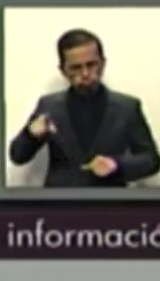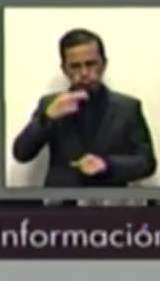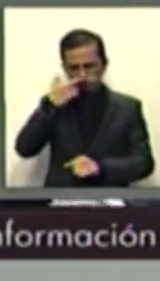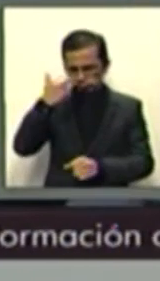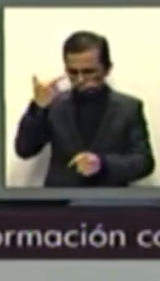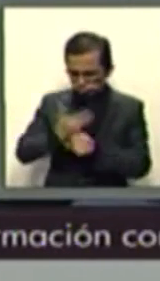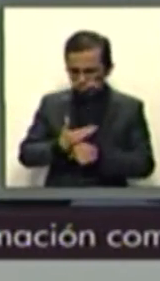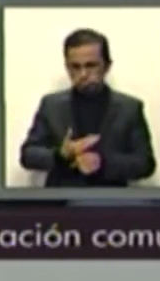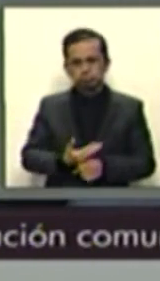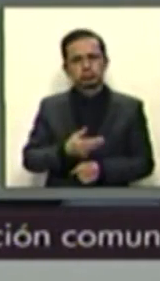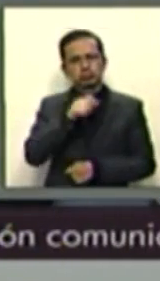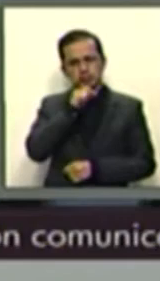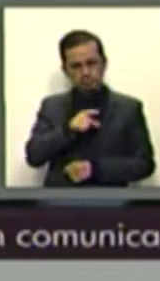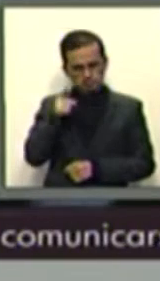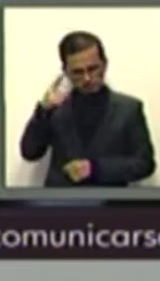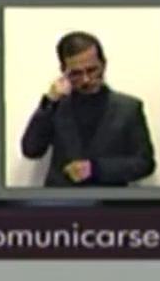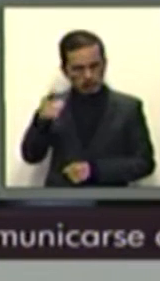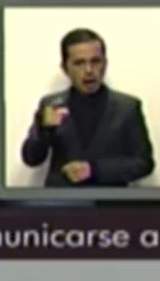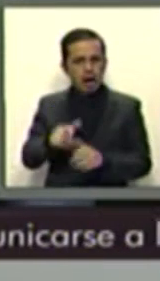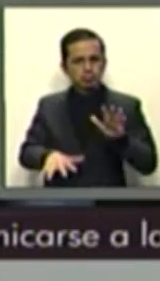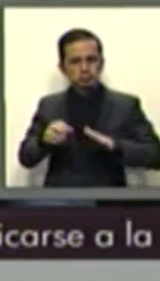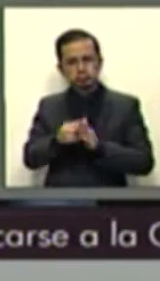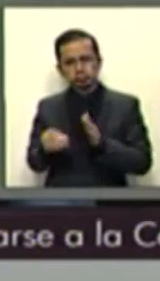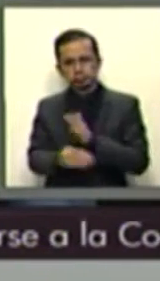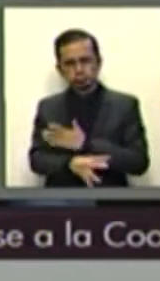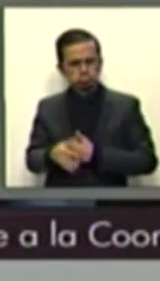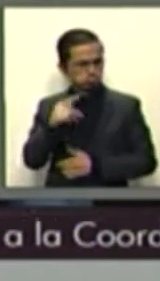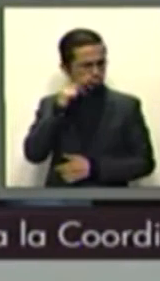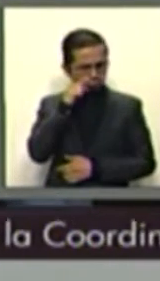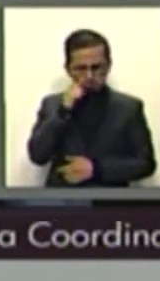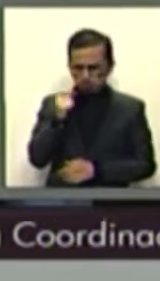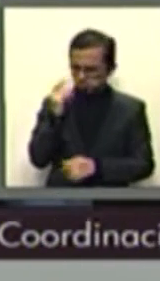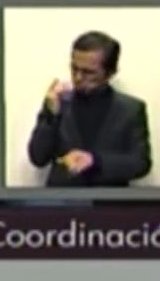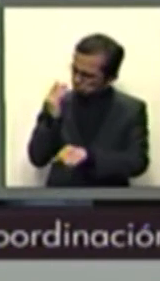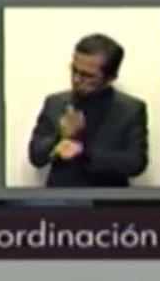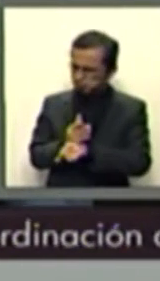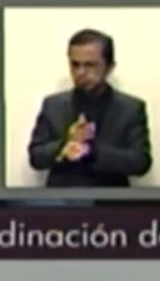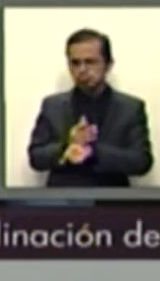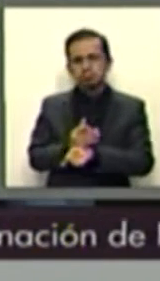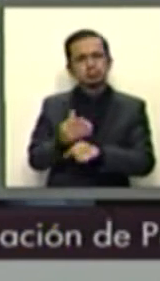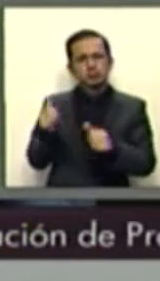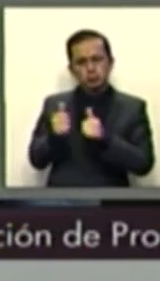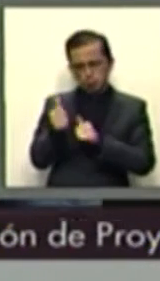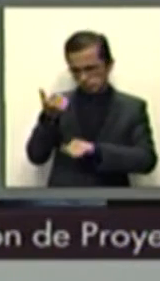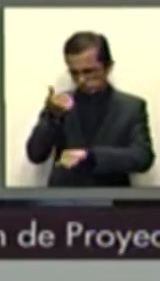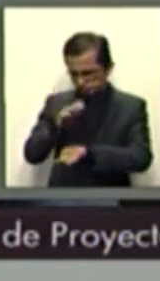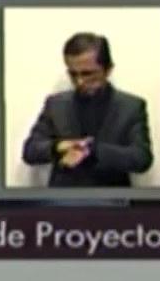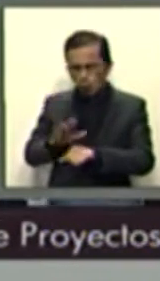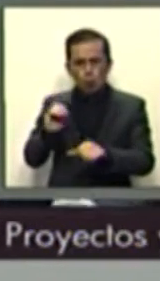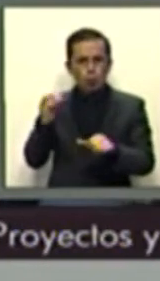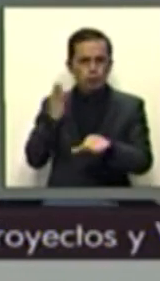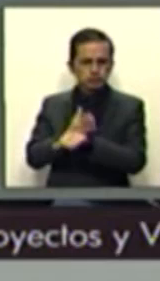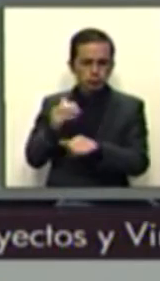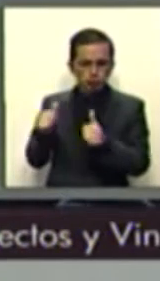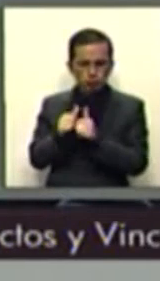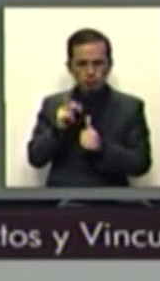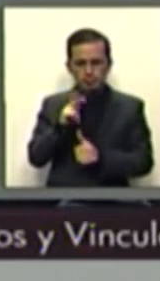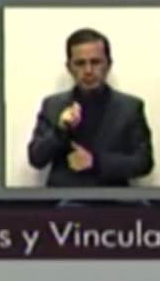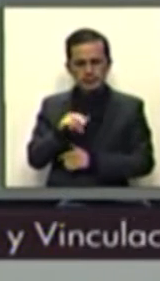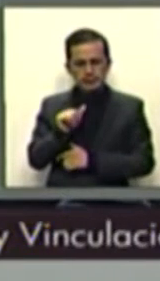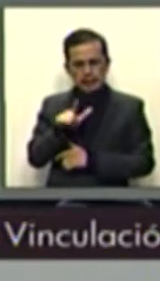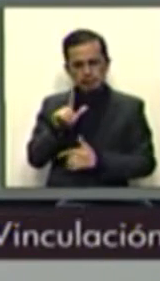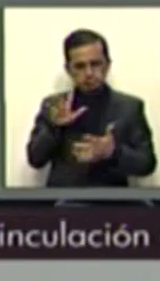administrativa o en materia penal y Hoy estamos discutiendo una propuesta de un código de